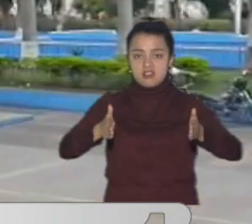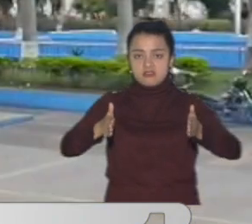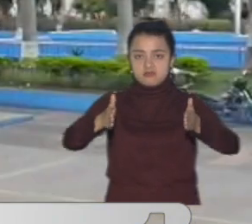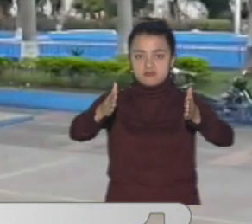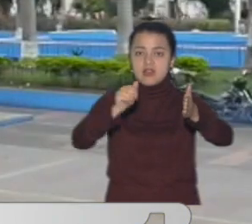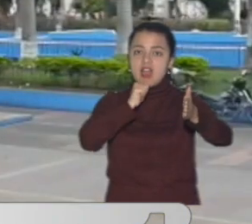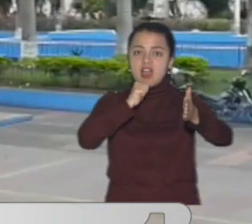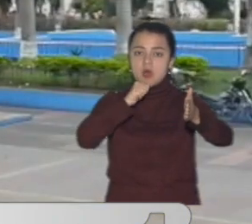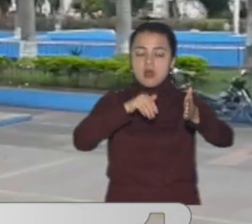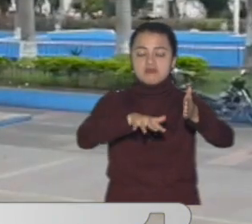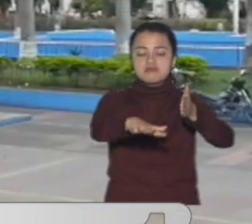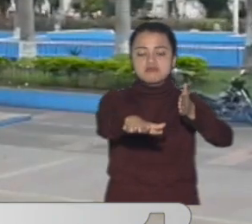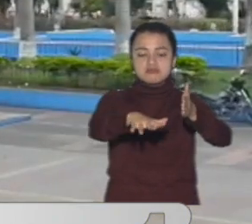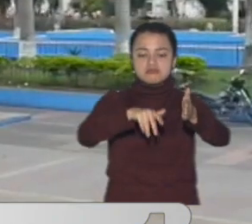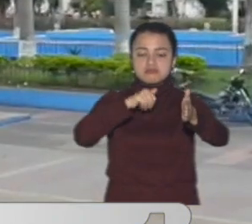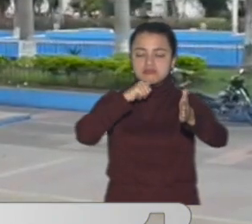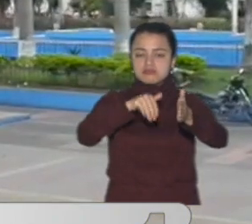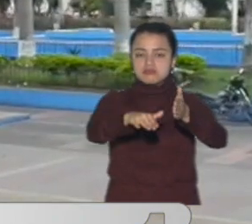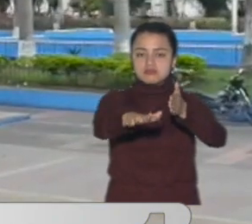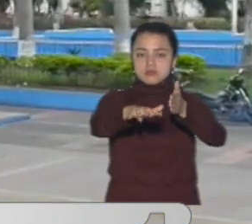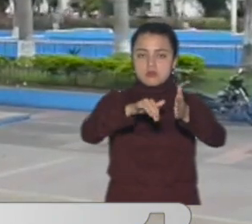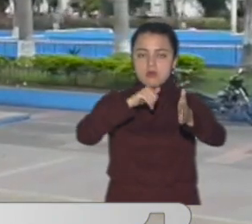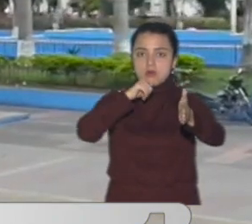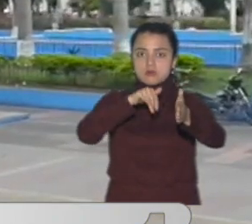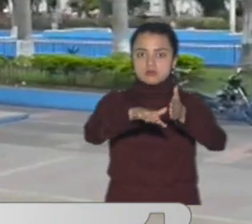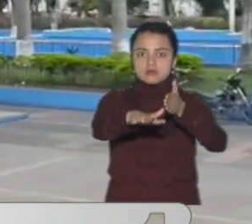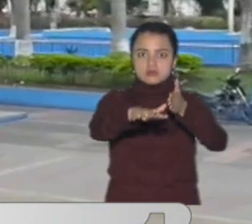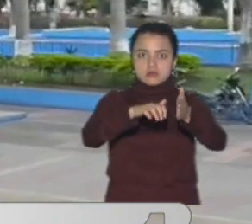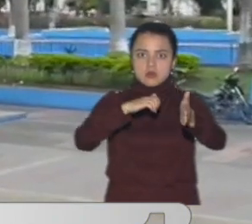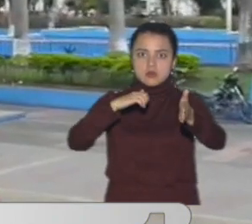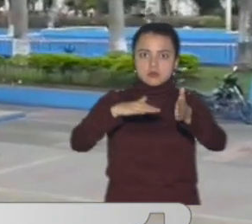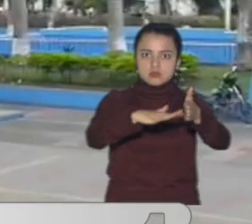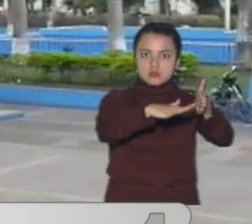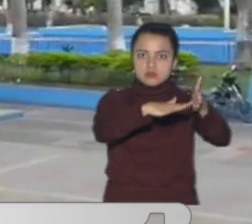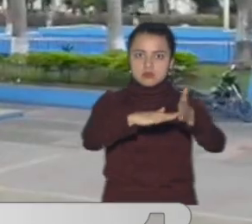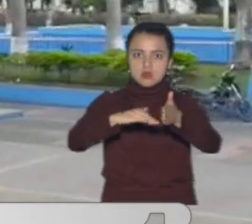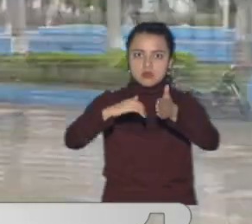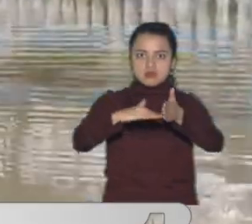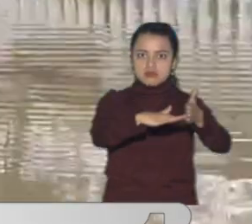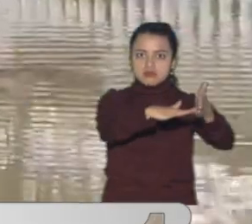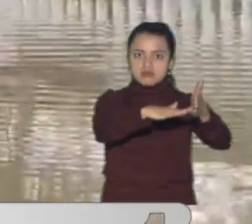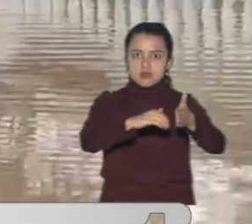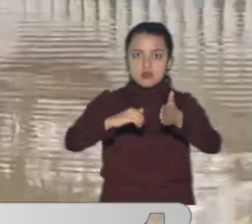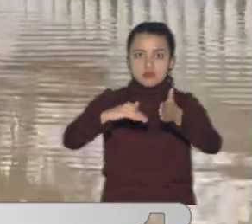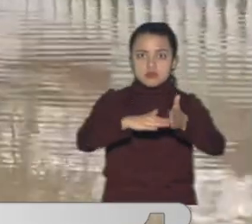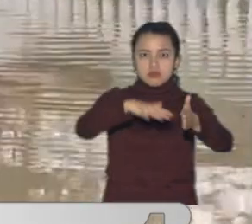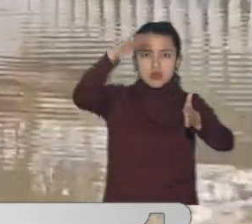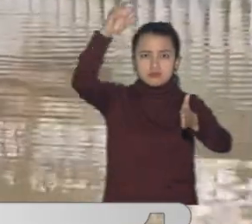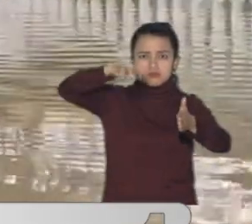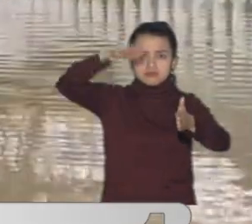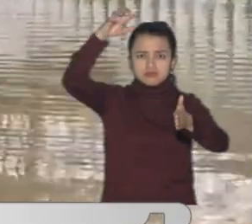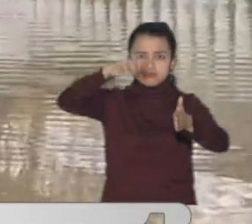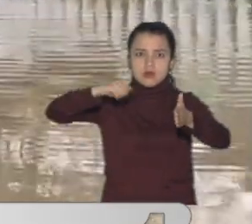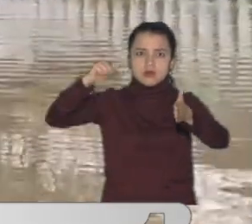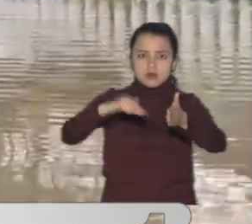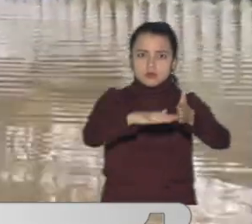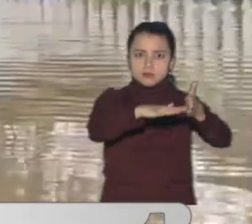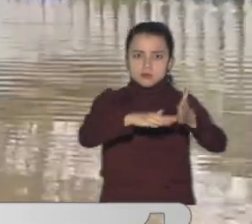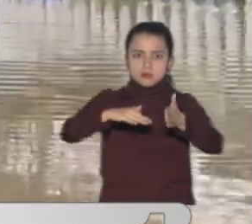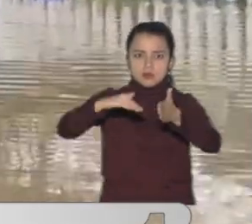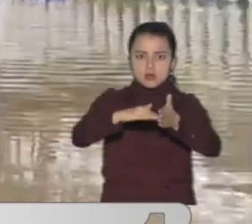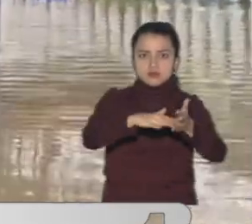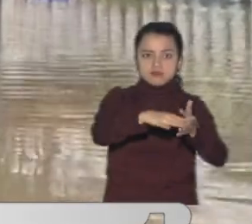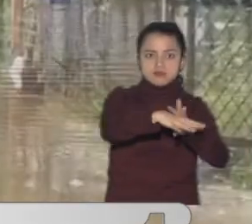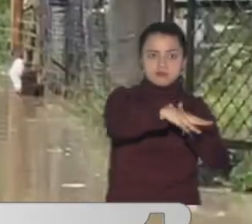Fraile debido a los altos niveles que presenta el río por las lluvias de las últimas horas y el día anterior en la parte alta